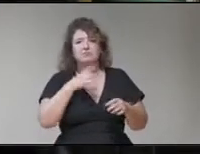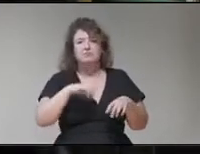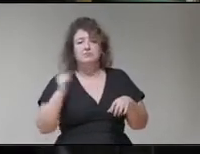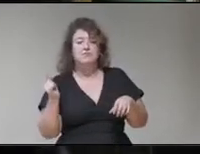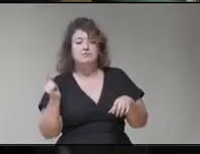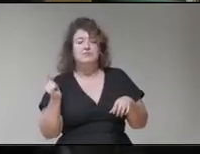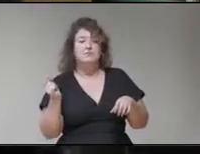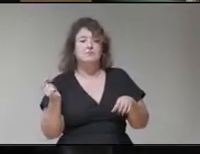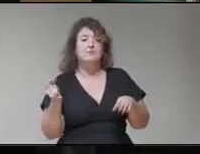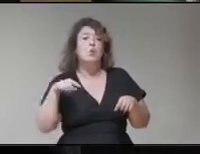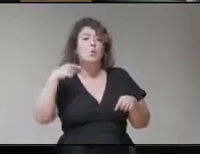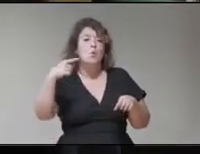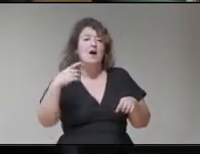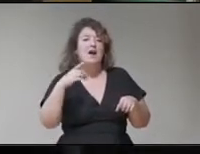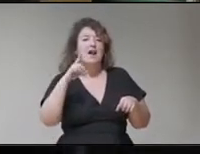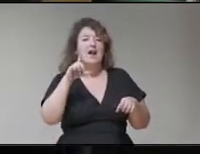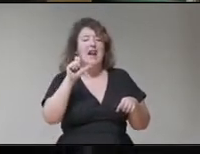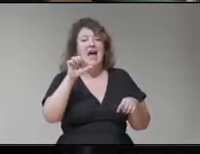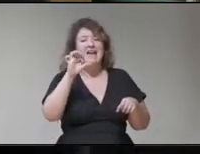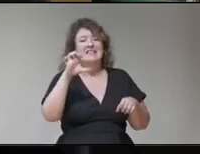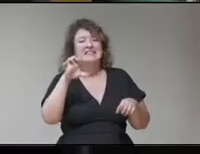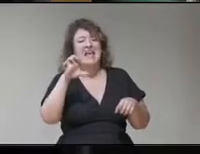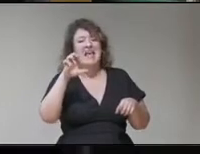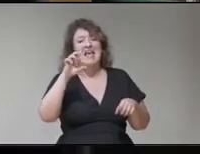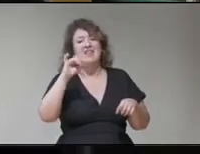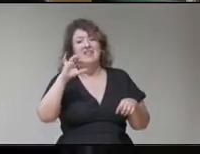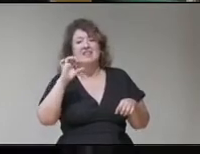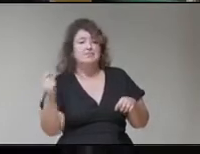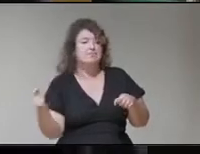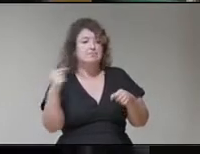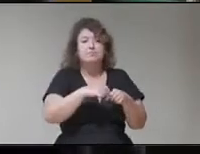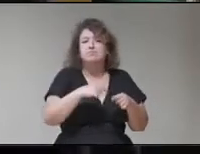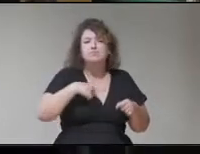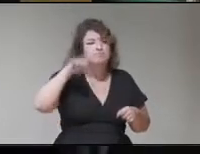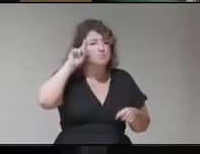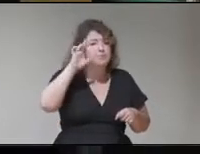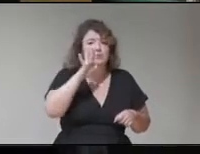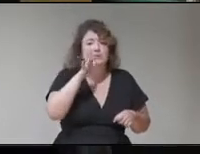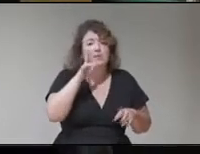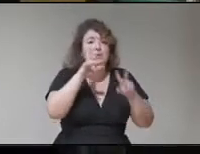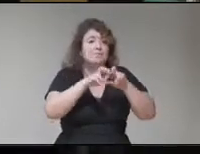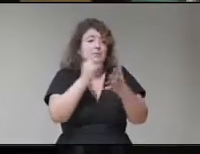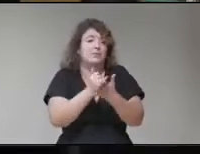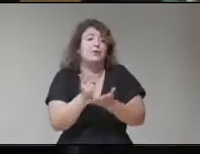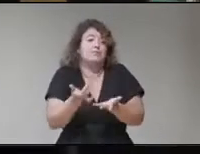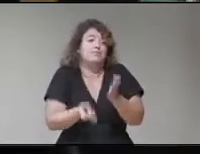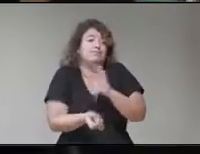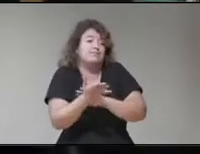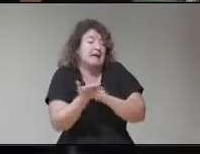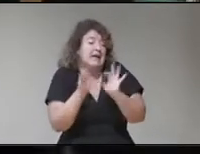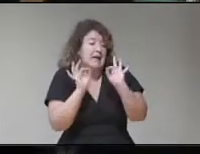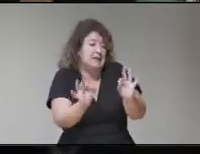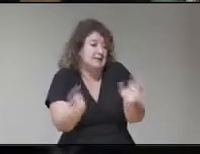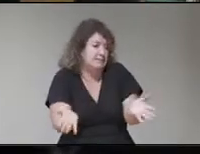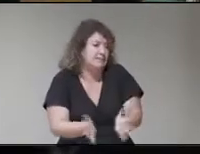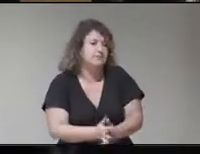Gasseri se implantara. No sabemos por qué es así, pero bueno, es lo que hay.